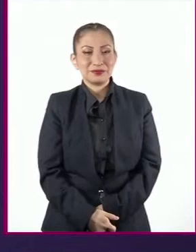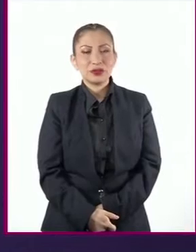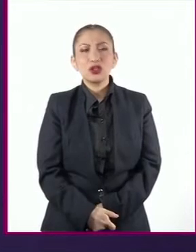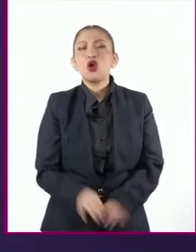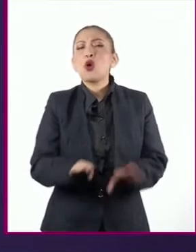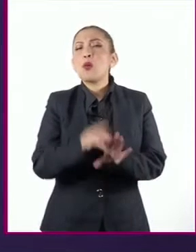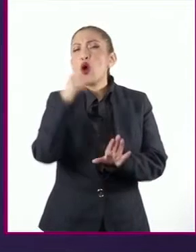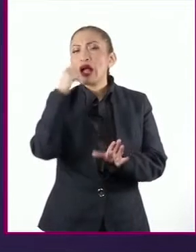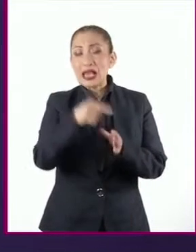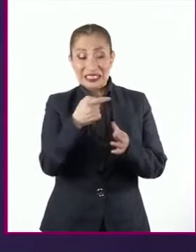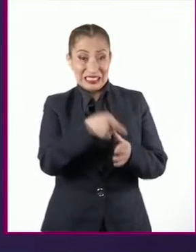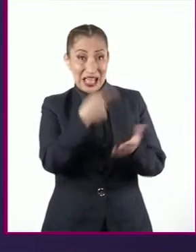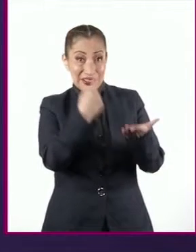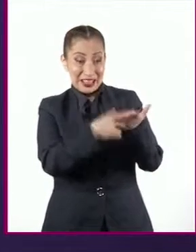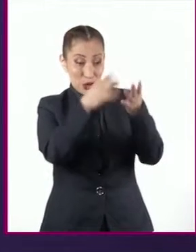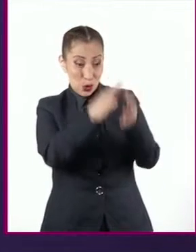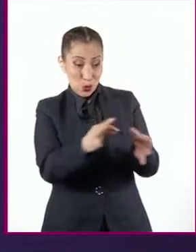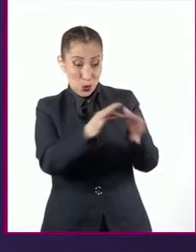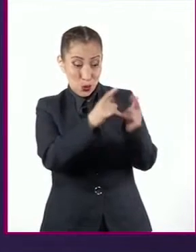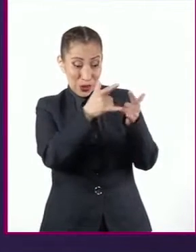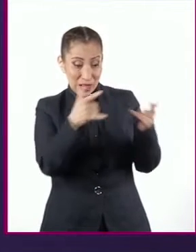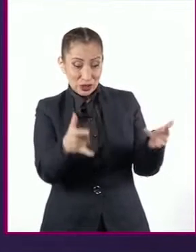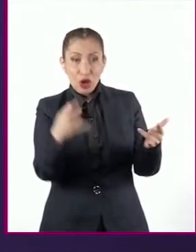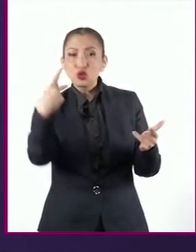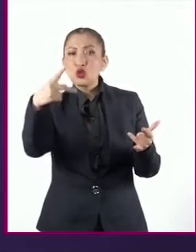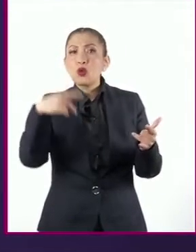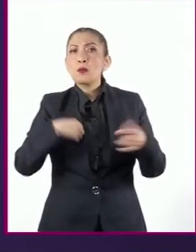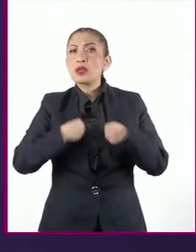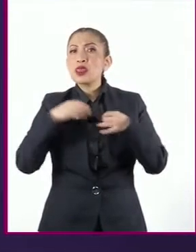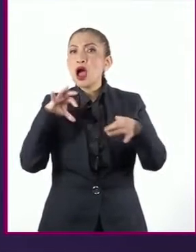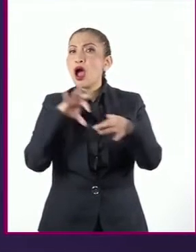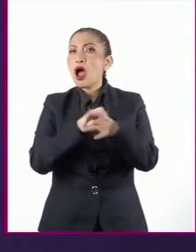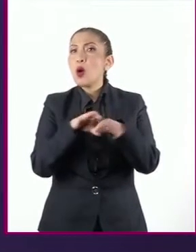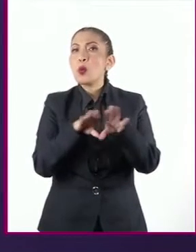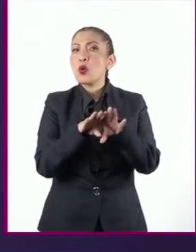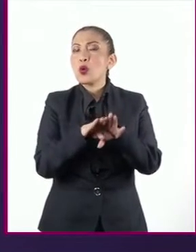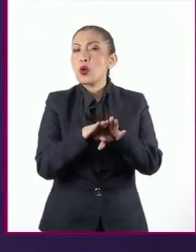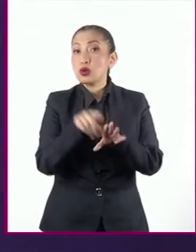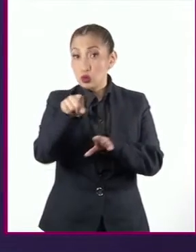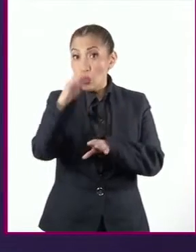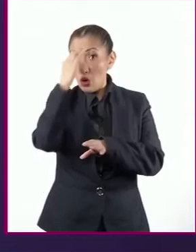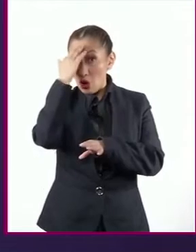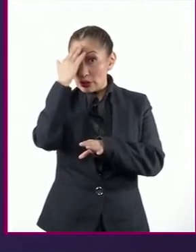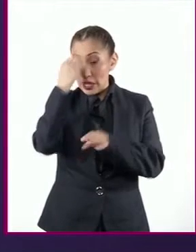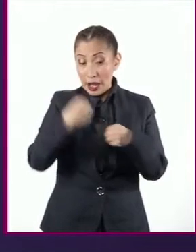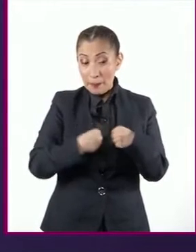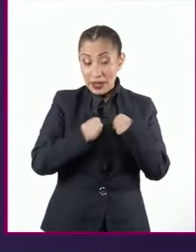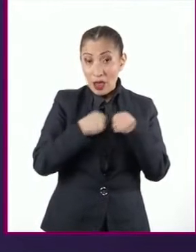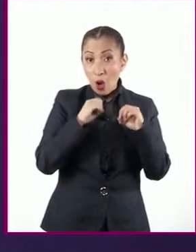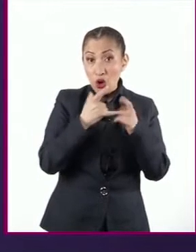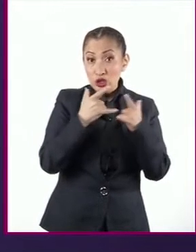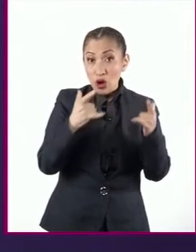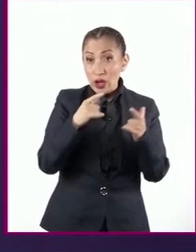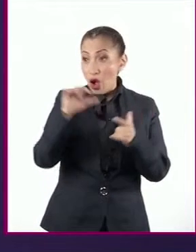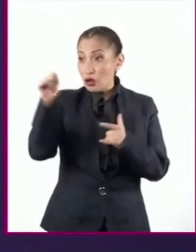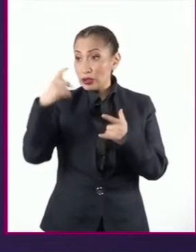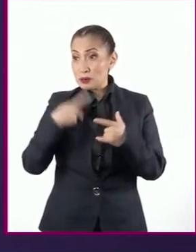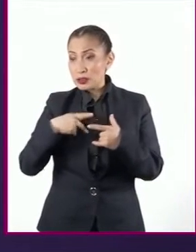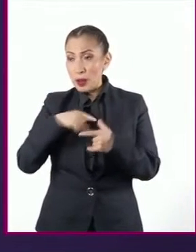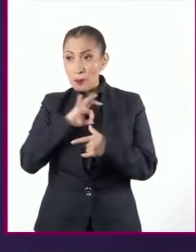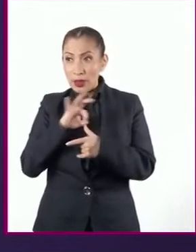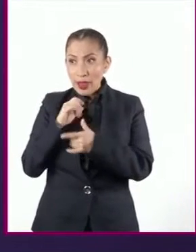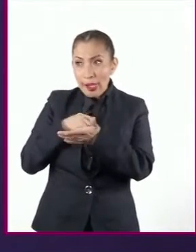¿Cómo creen que las narraciones y los cuentos se relacionan con su vida? ¿Conocen la vida o historias de personas que